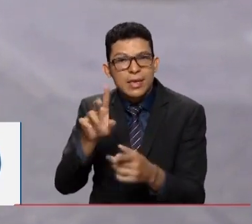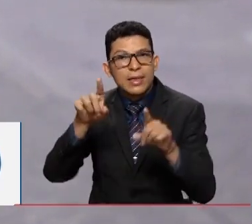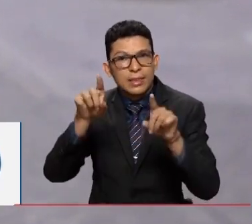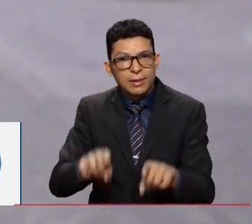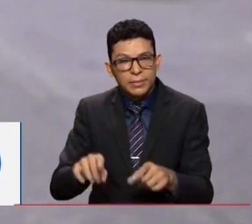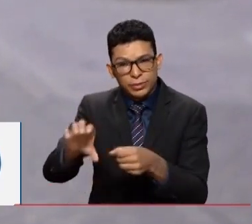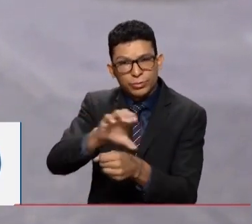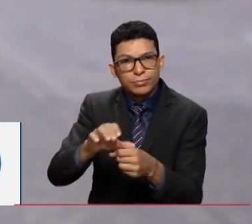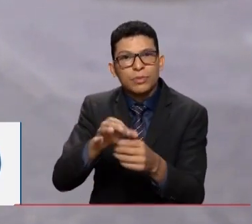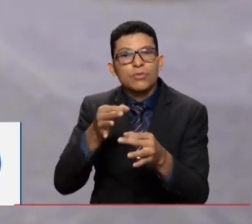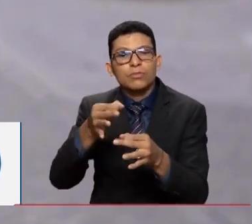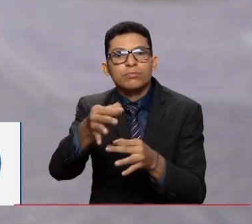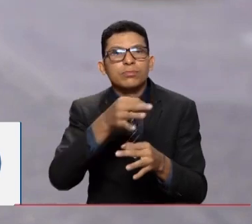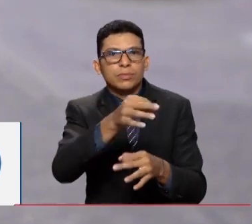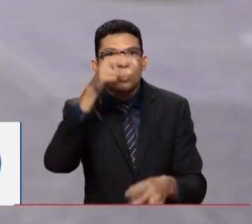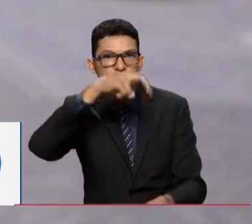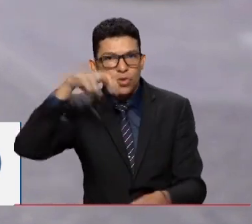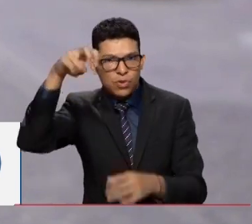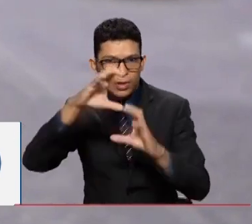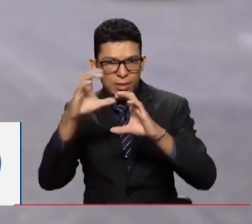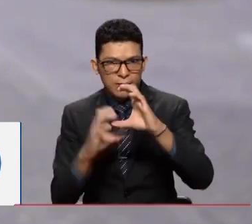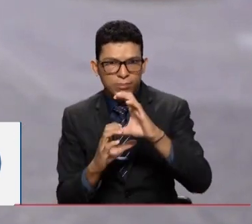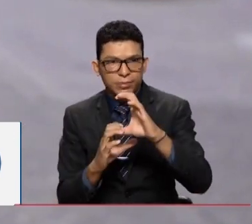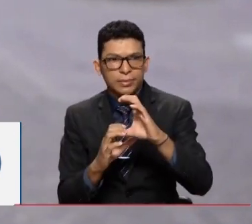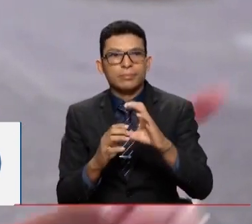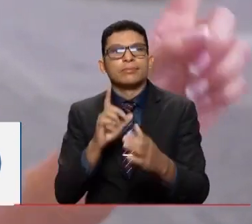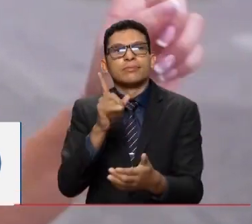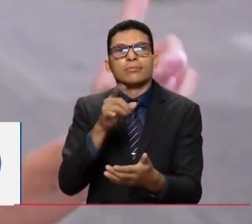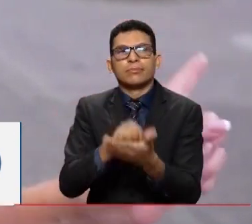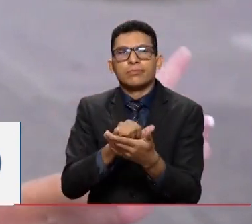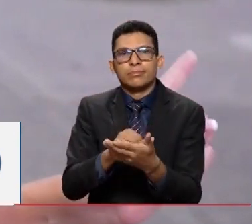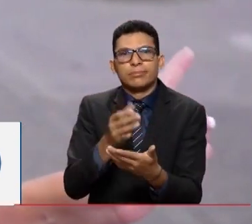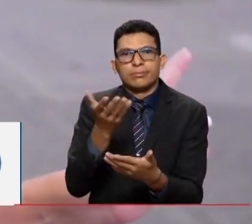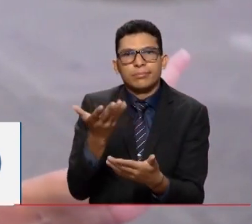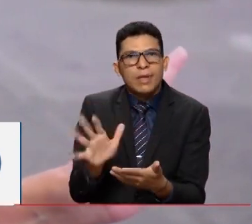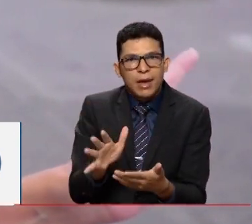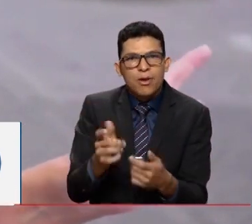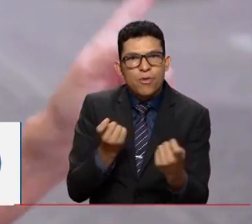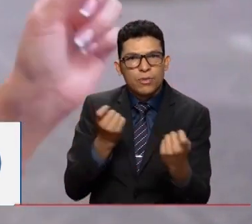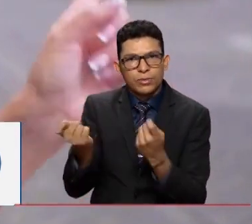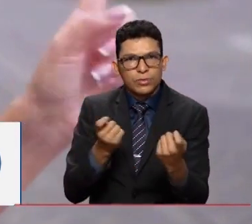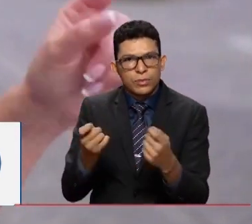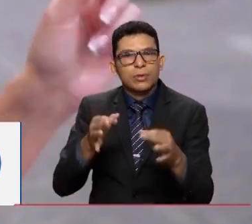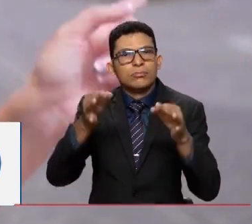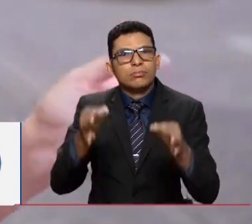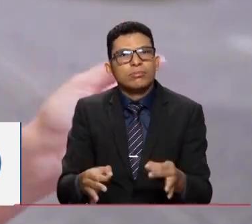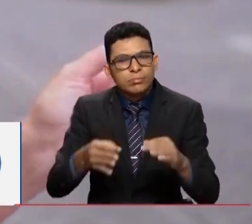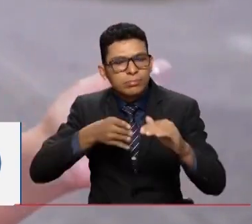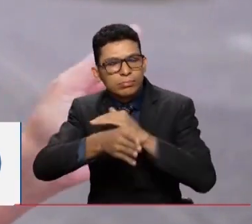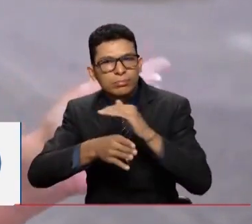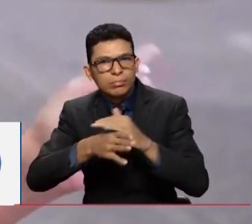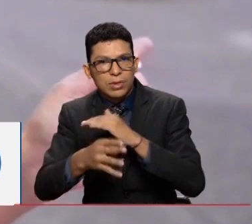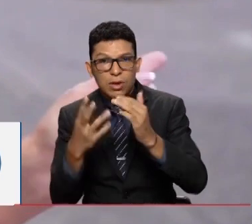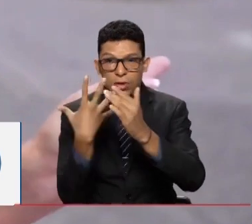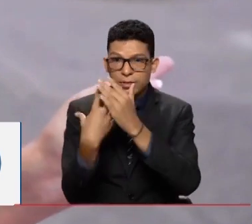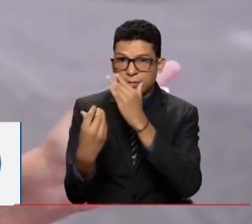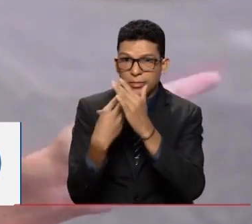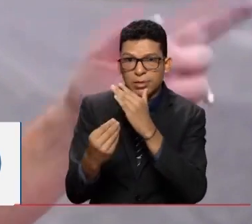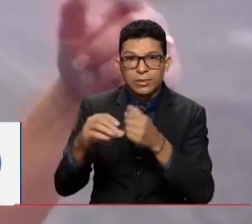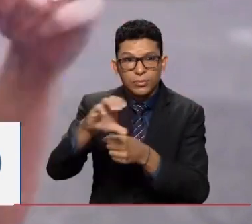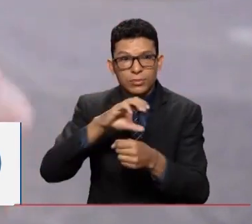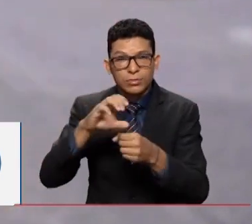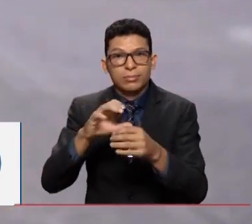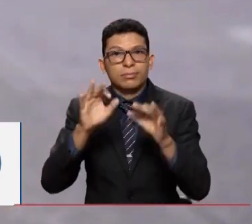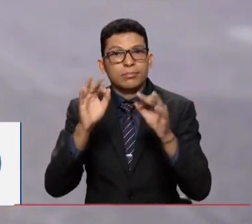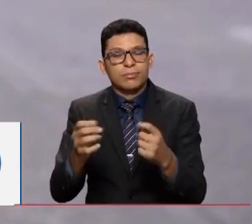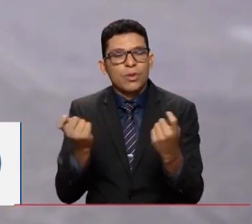también las ciudades del norte del Cauca. Se establecería control en las entradas y salidas de la ciudad